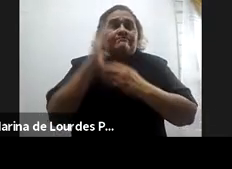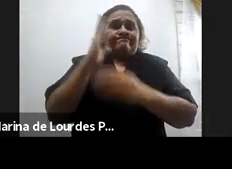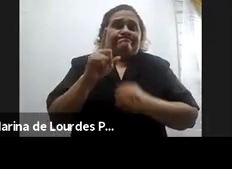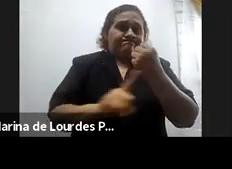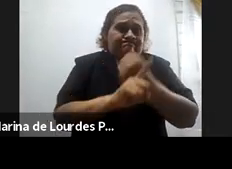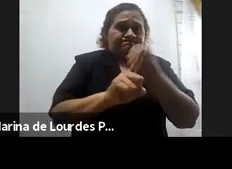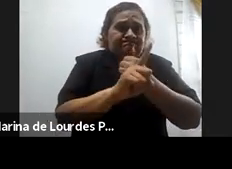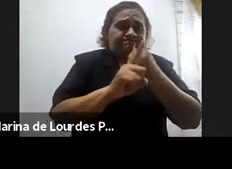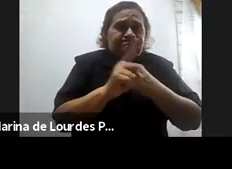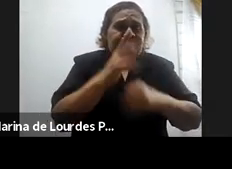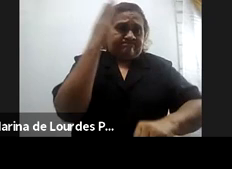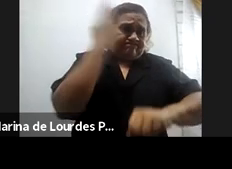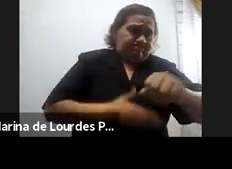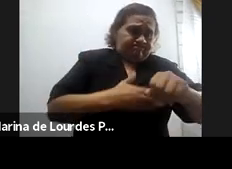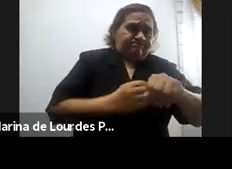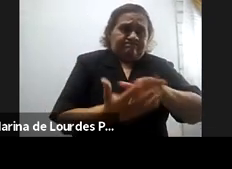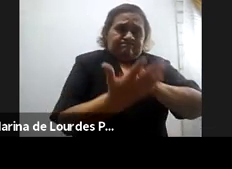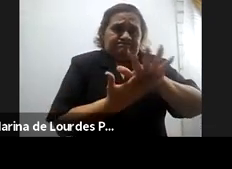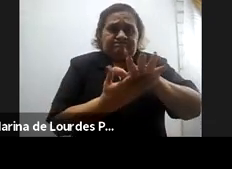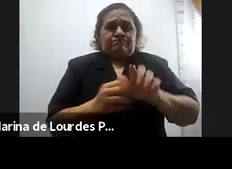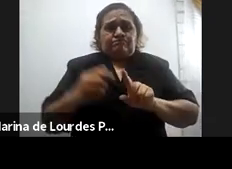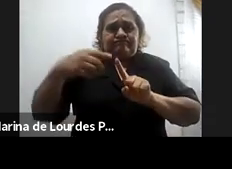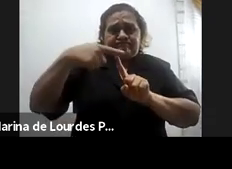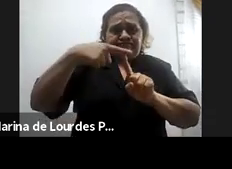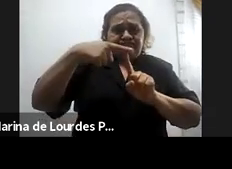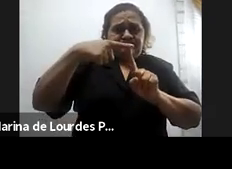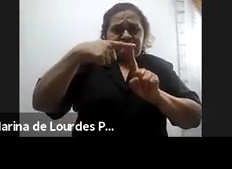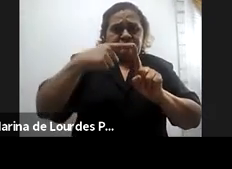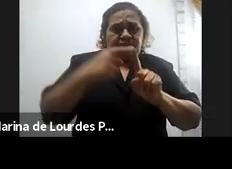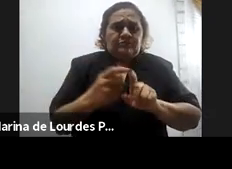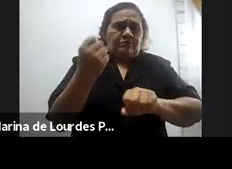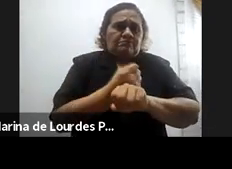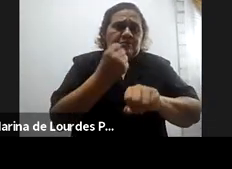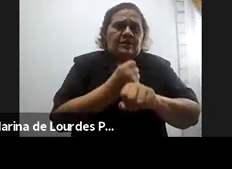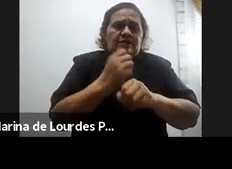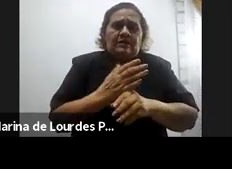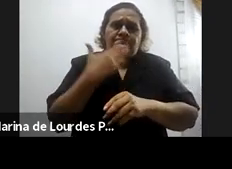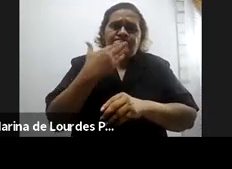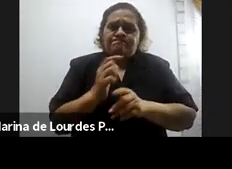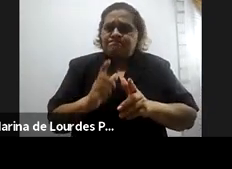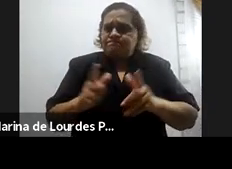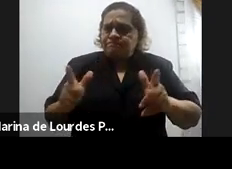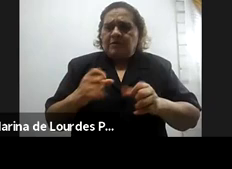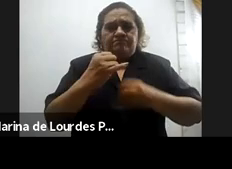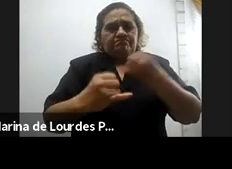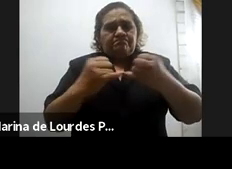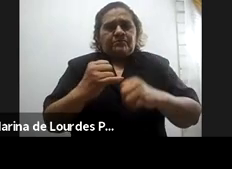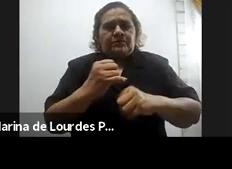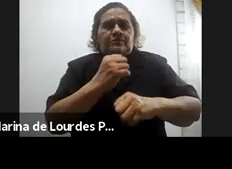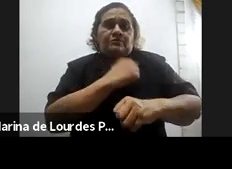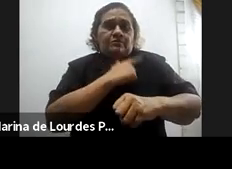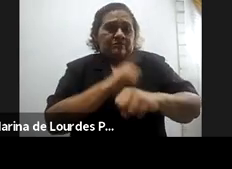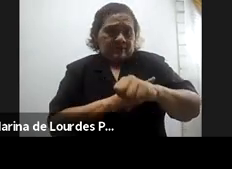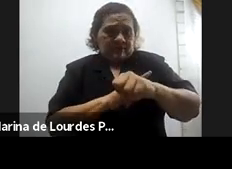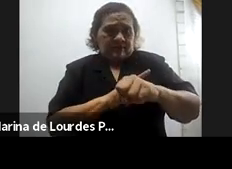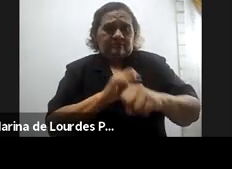Cortar las uñas rectas, limarlas rectas sin dejar bordes, calzado amplio y acudir con el especialista. Esas serán las mejores